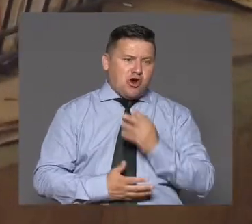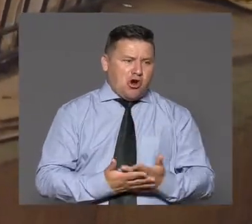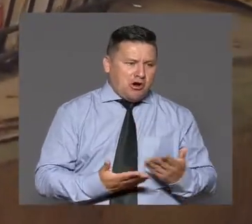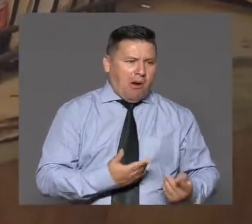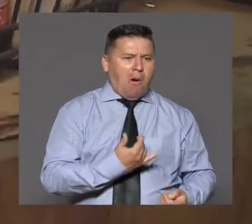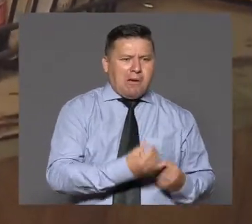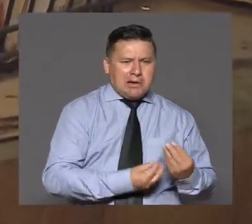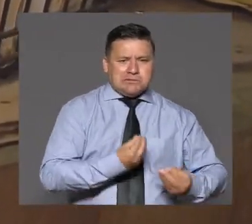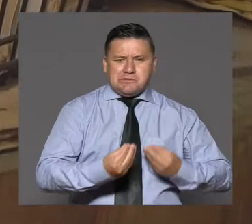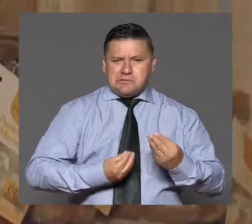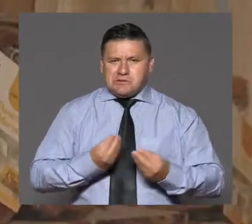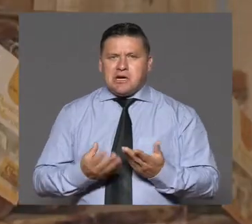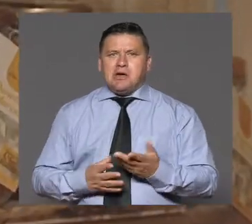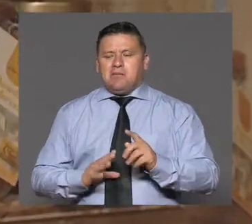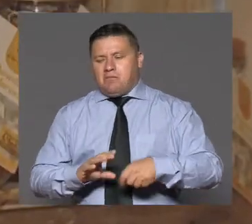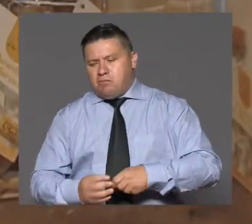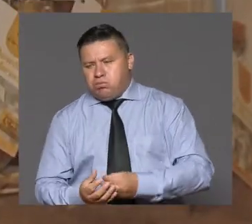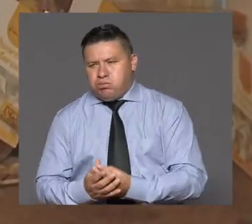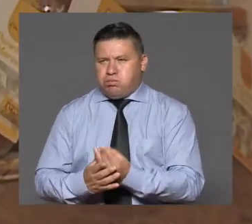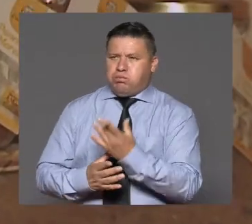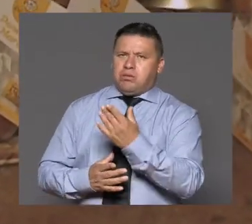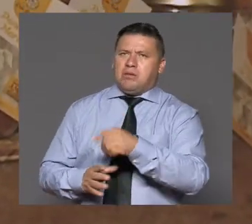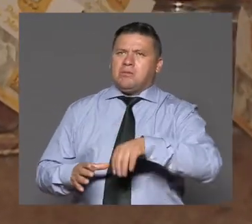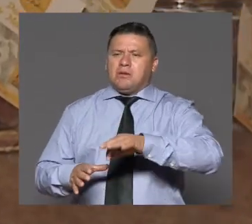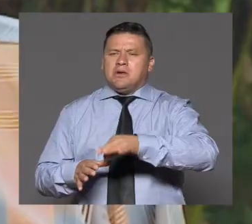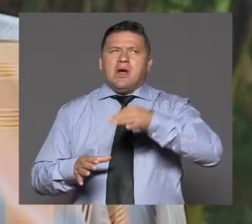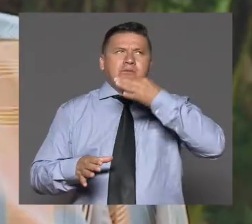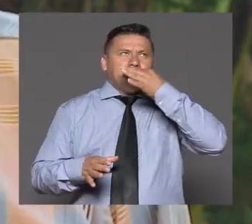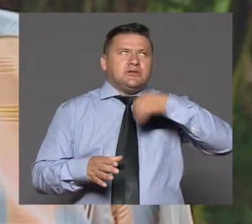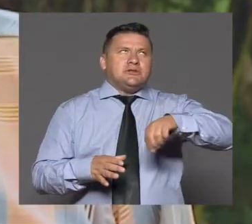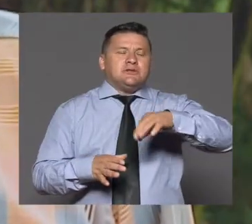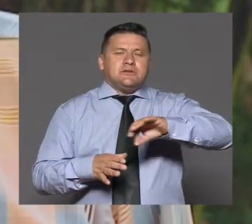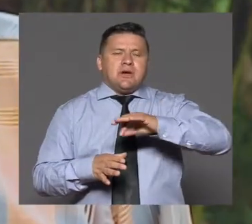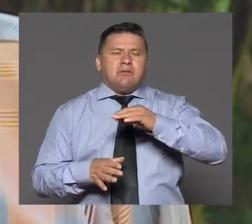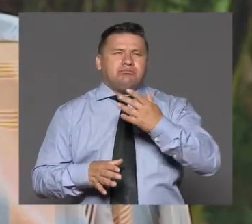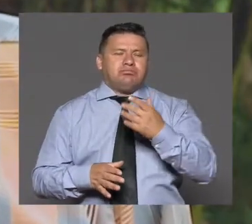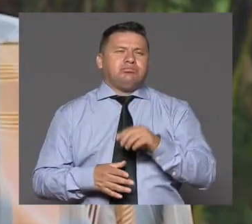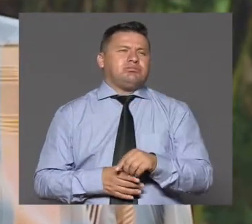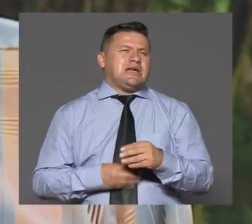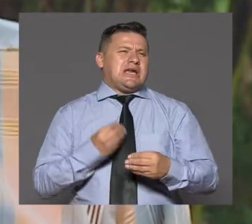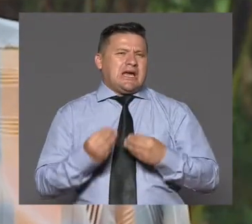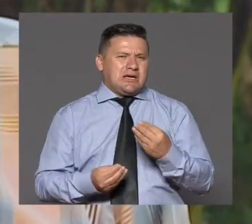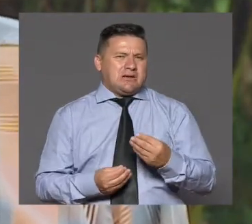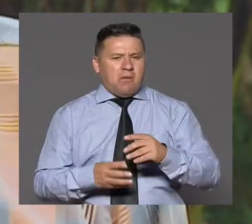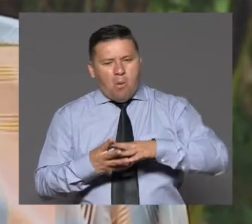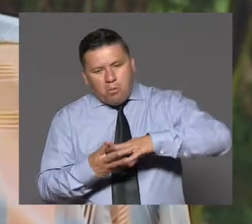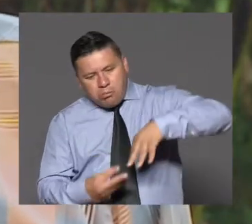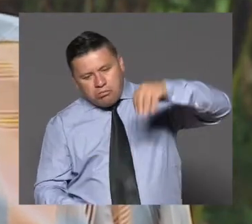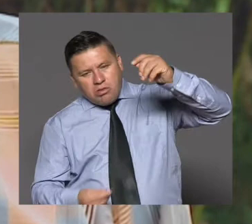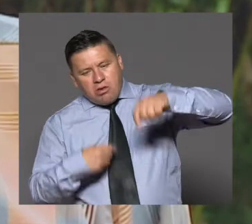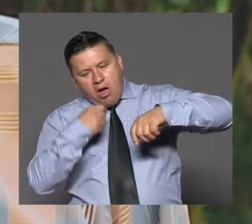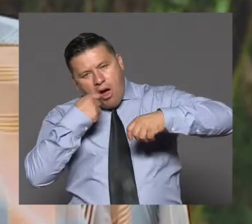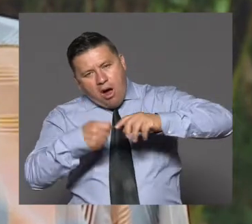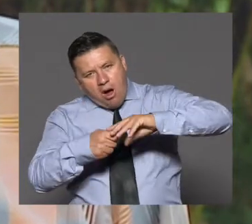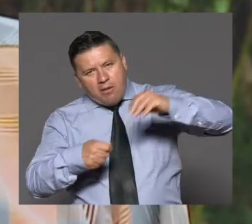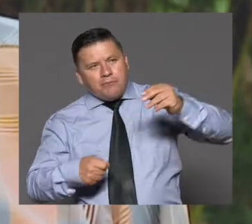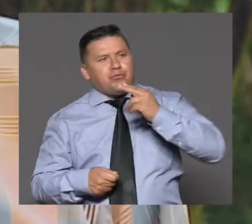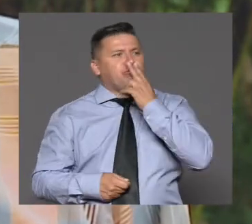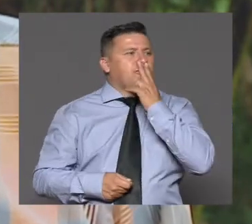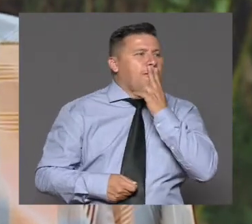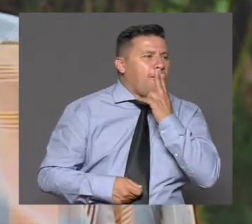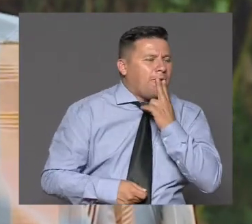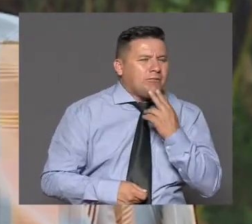como pulverizarla, como saborizarla, como hacer melcochas, como